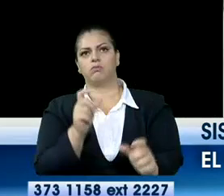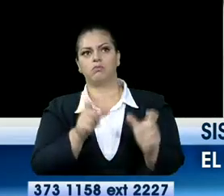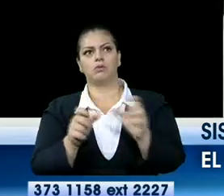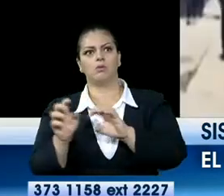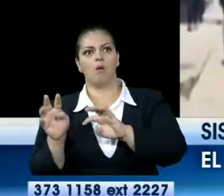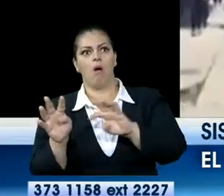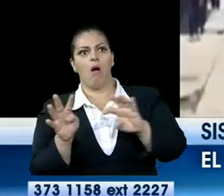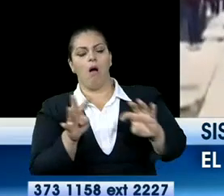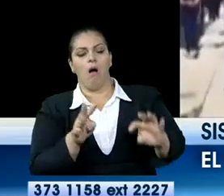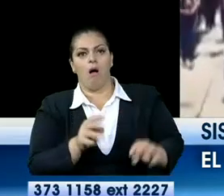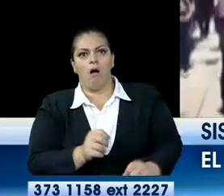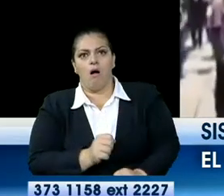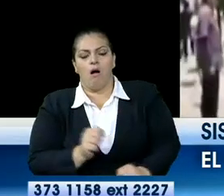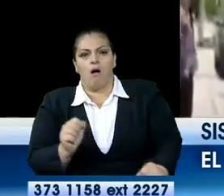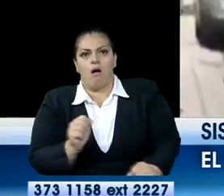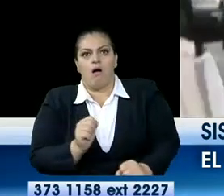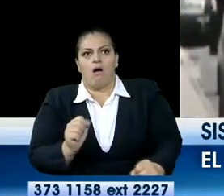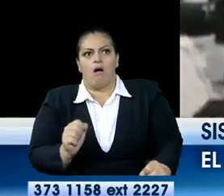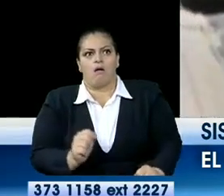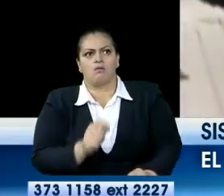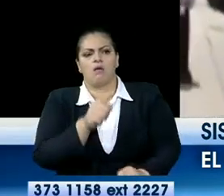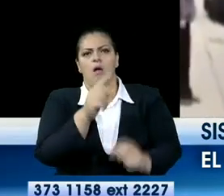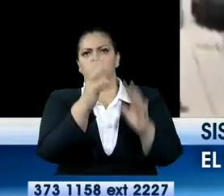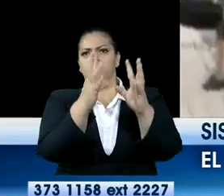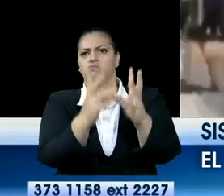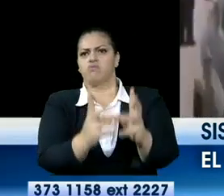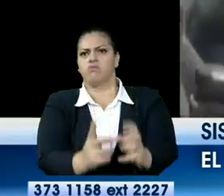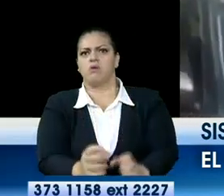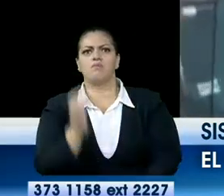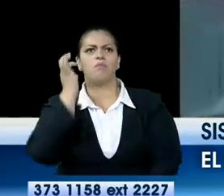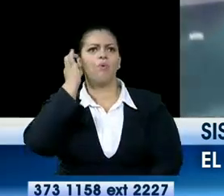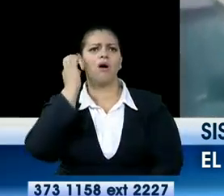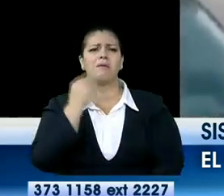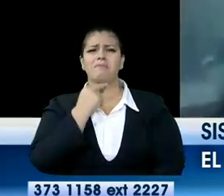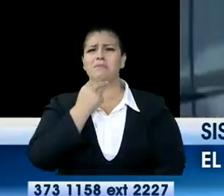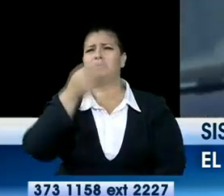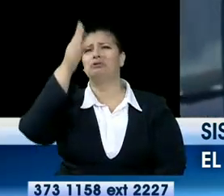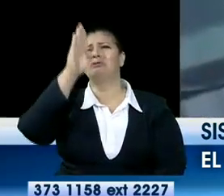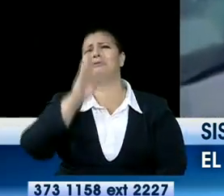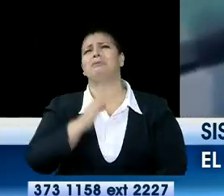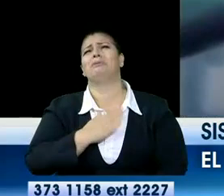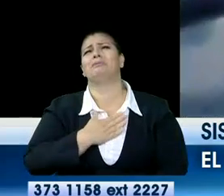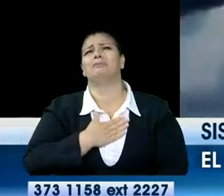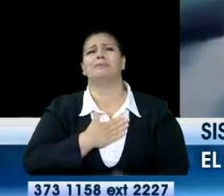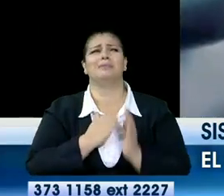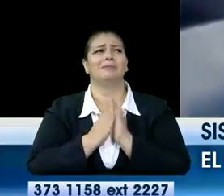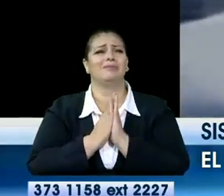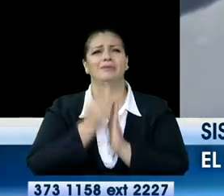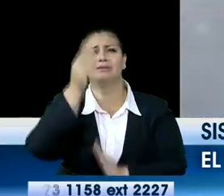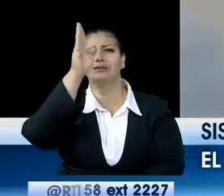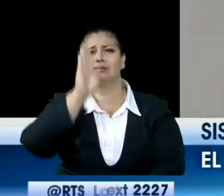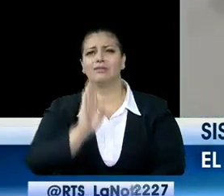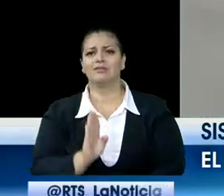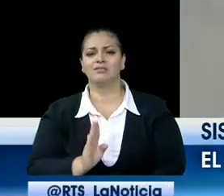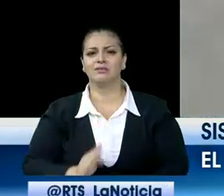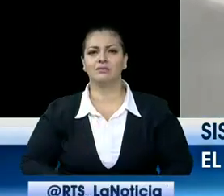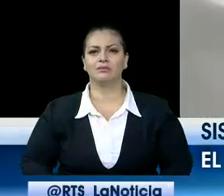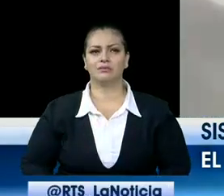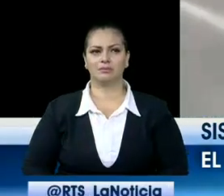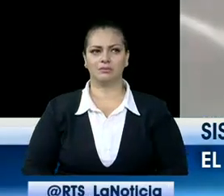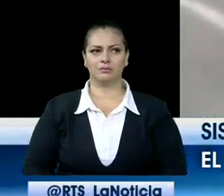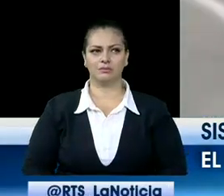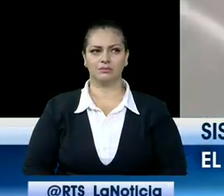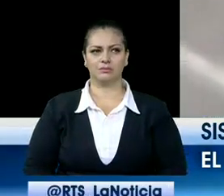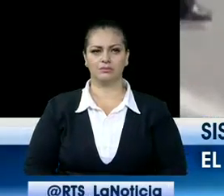fue impactante ver las imágenes de una señora que gritaba, Dios mío, Dios mío, Dios mío, ante la desesperación e impotencia de ver cómo caía